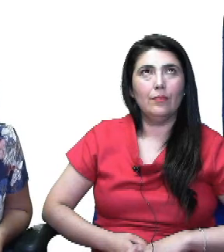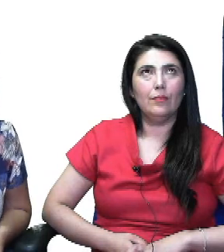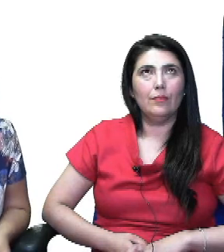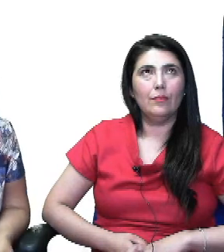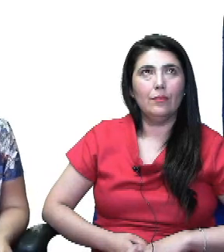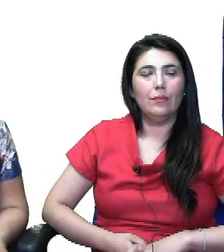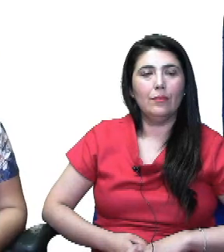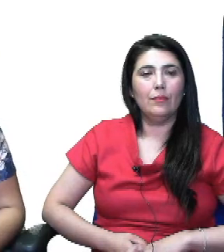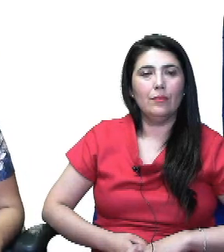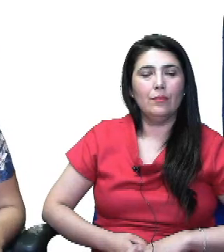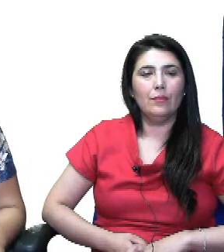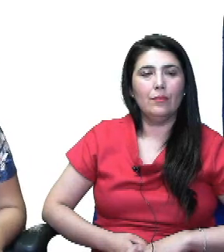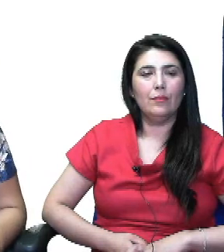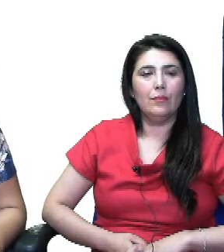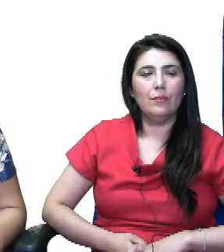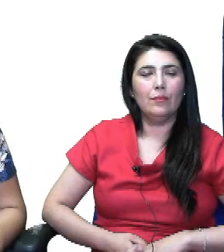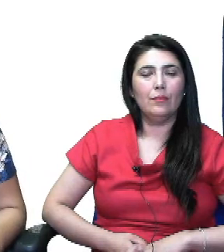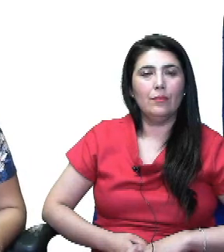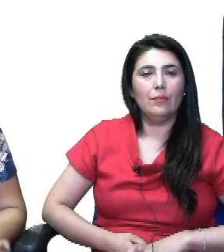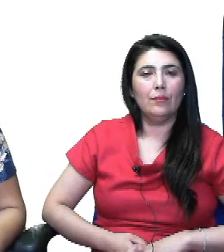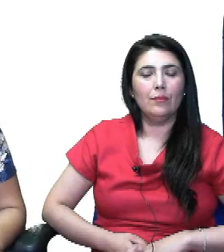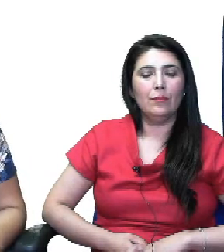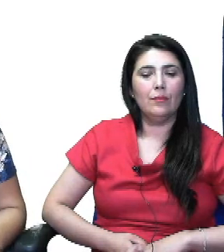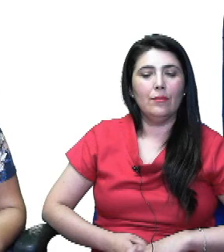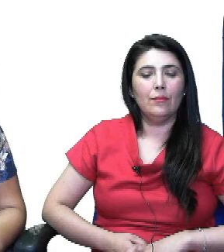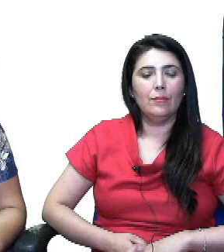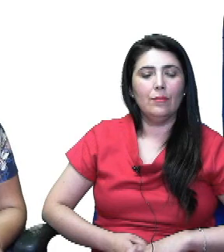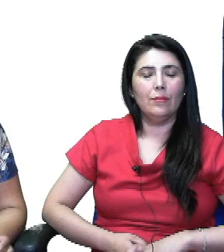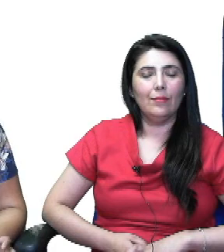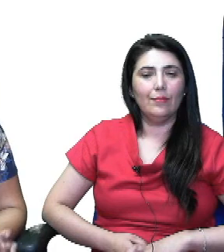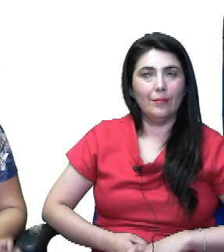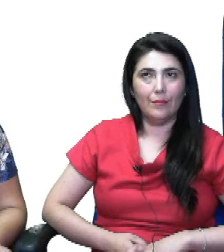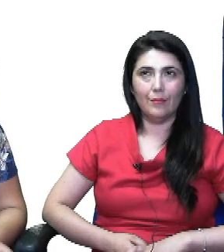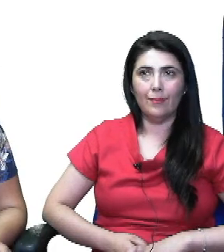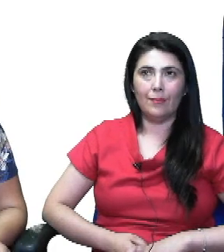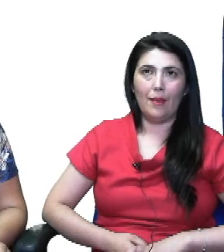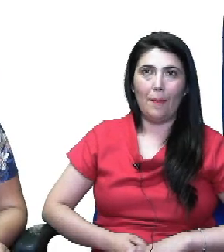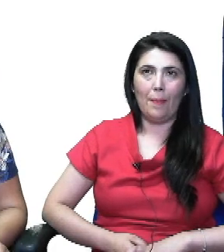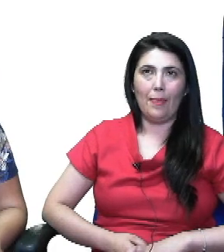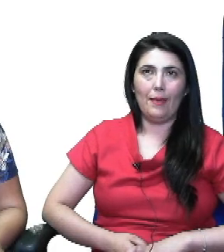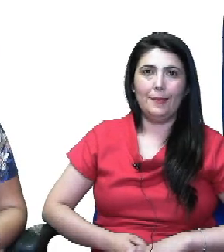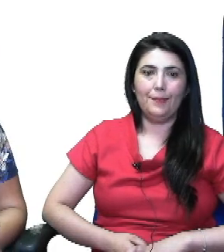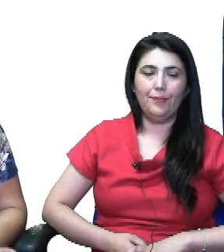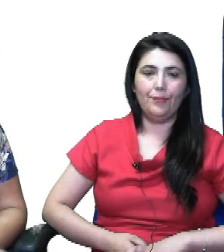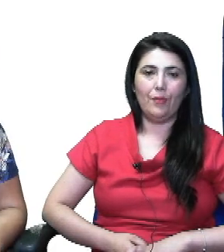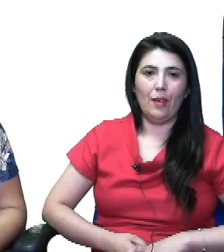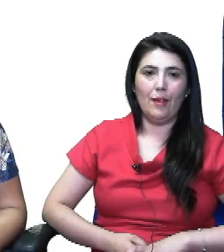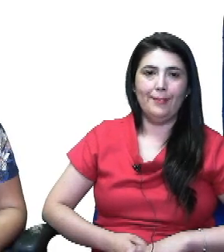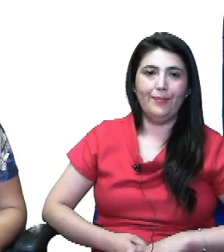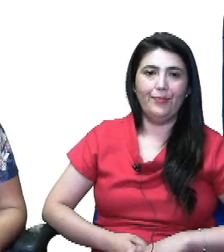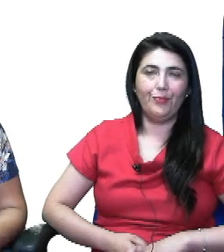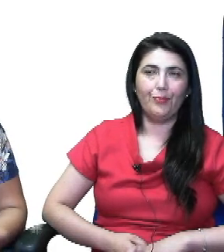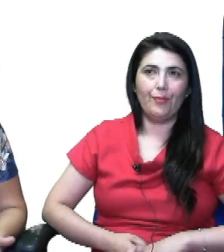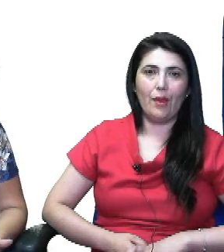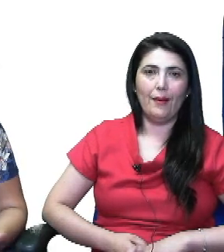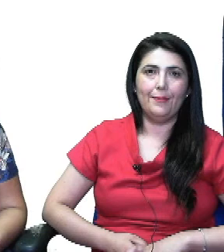En cuanto a participación, lo que se recomienda, ¿cierto?, y dentro de estas acciones mínimas, es poder procurar